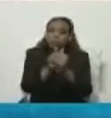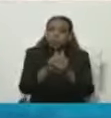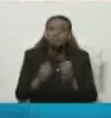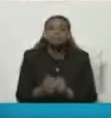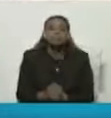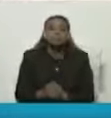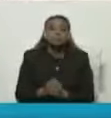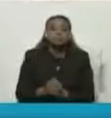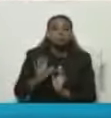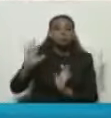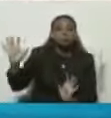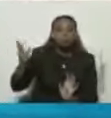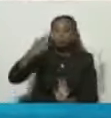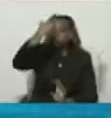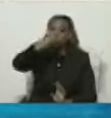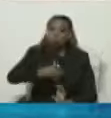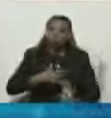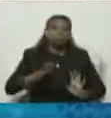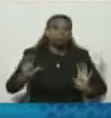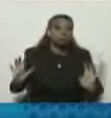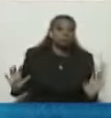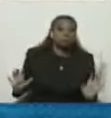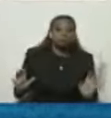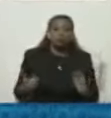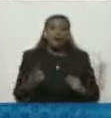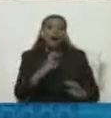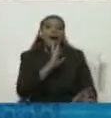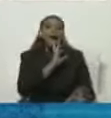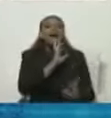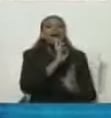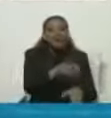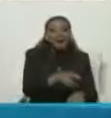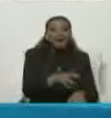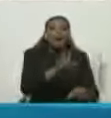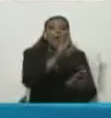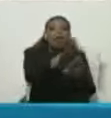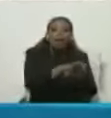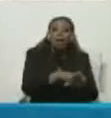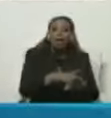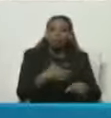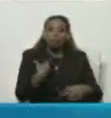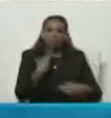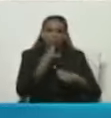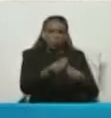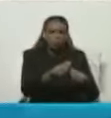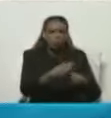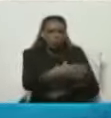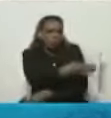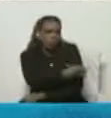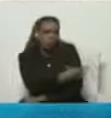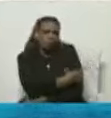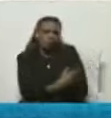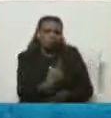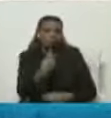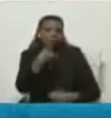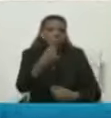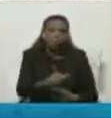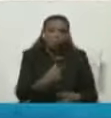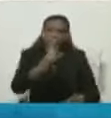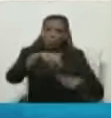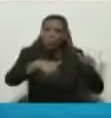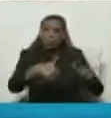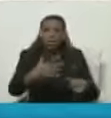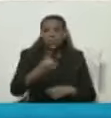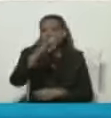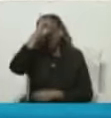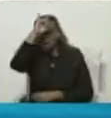No respondo ni a oligarquías ni apellidos. No tengo por encima de mí ni